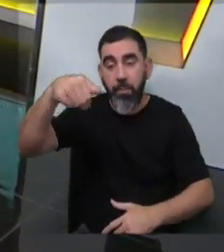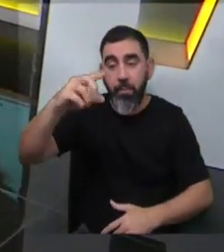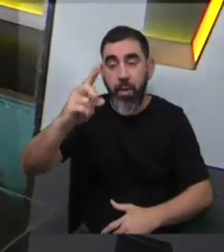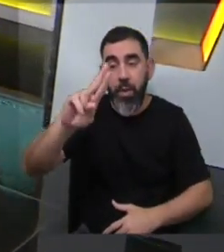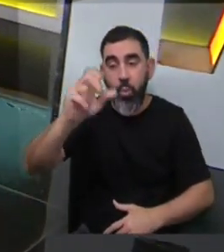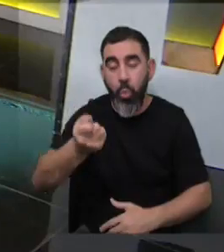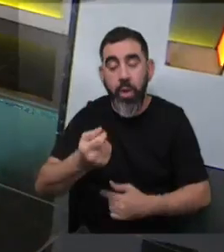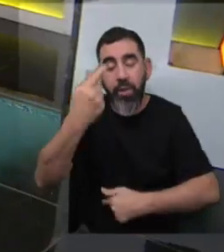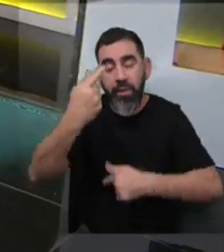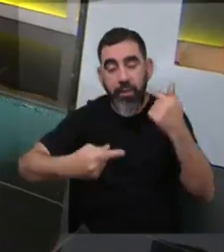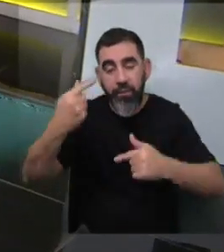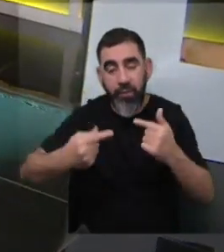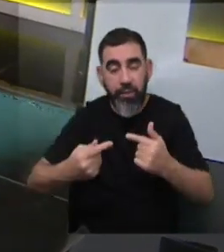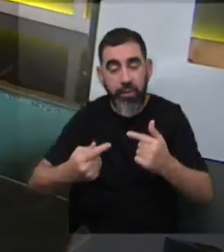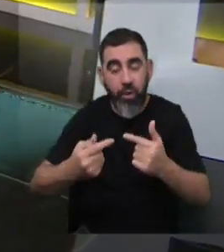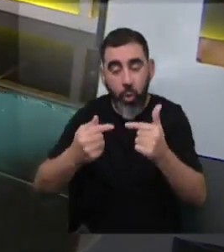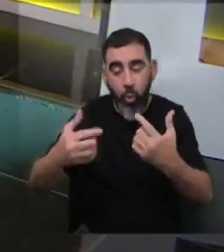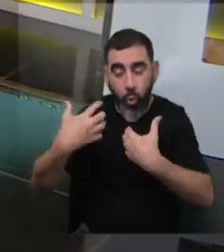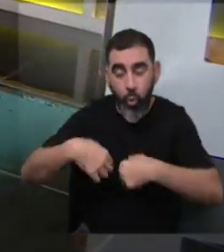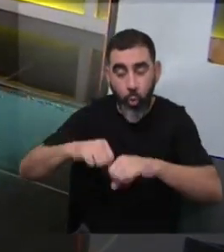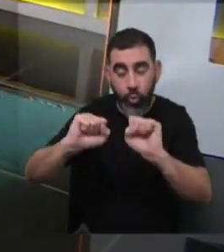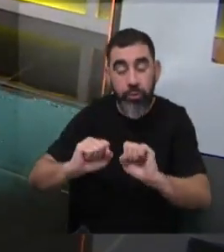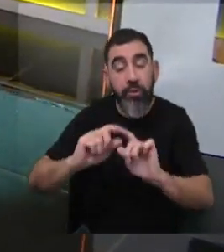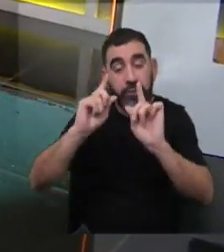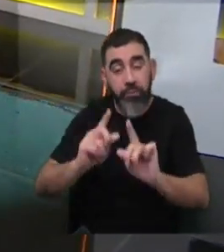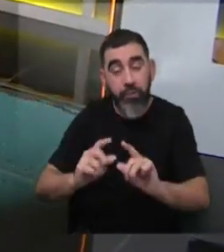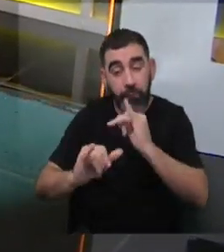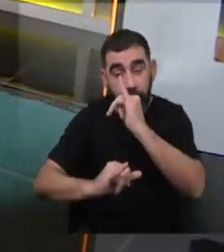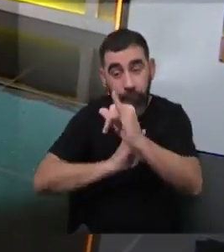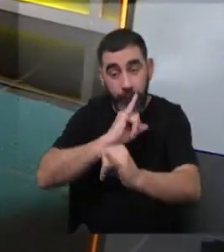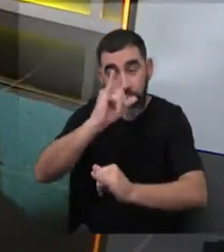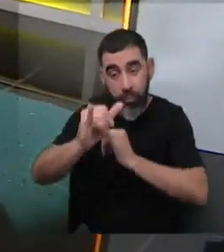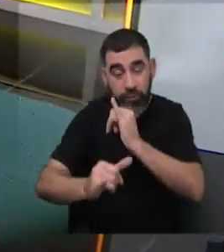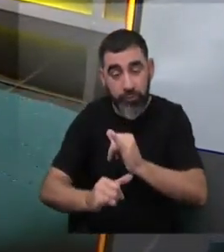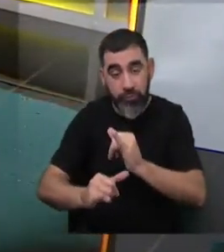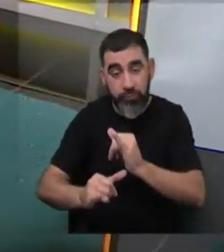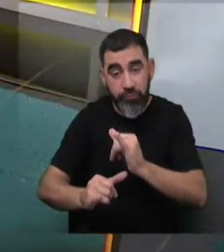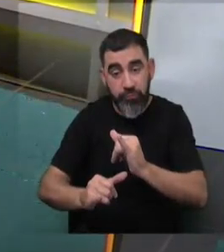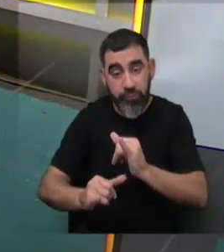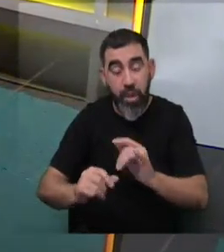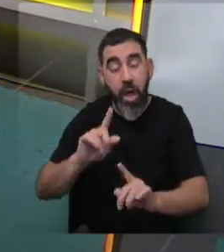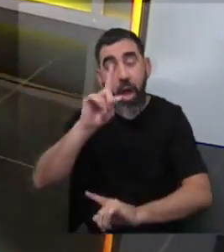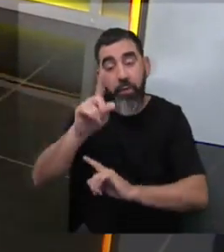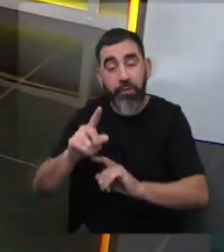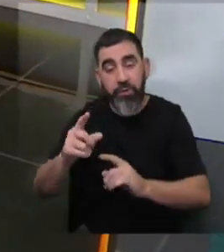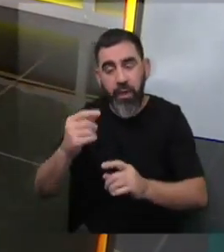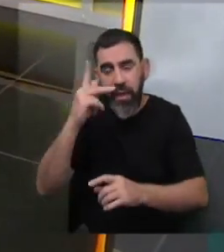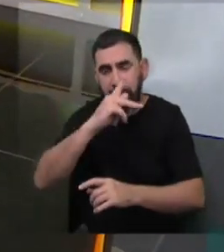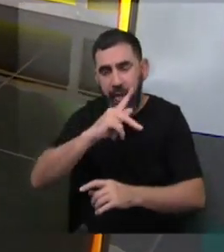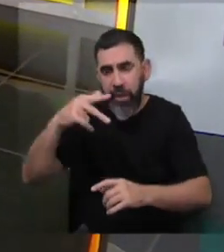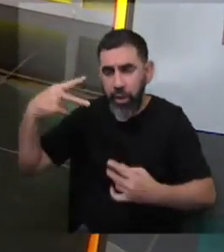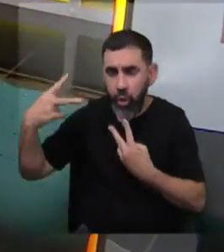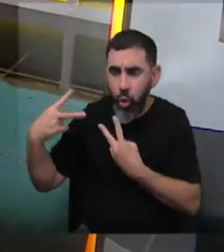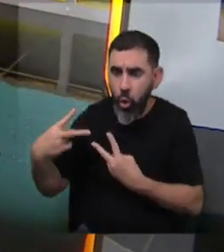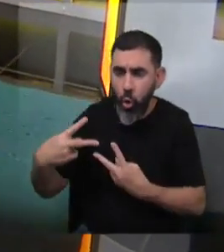tipos de restos que se fueron encontrando. También esa información de que transitaban a veces cientos de kilómetros entre